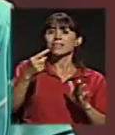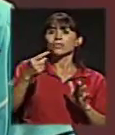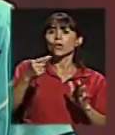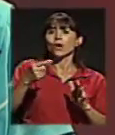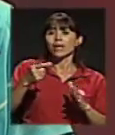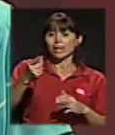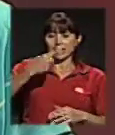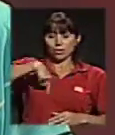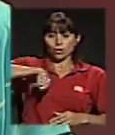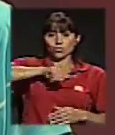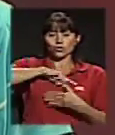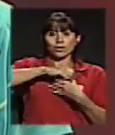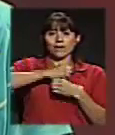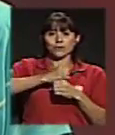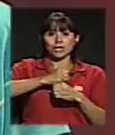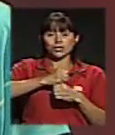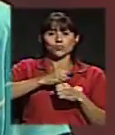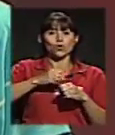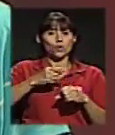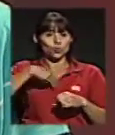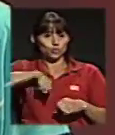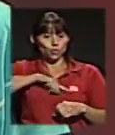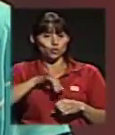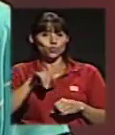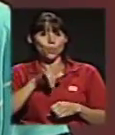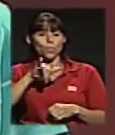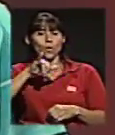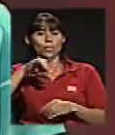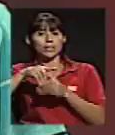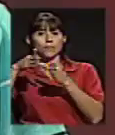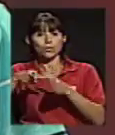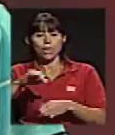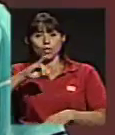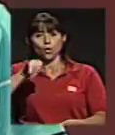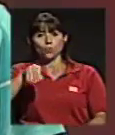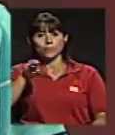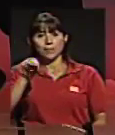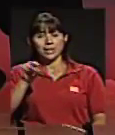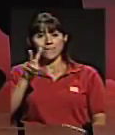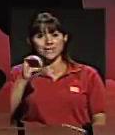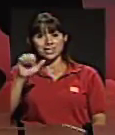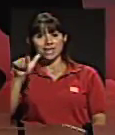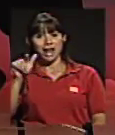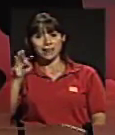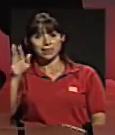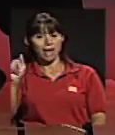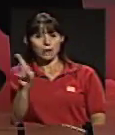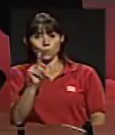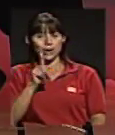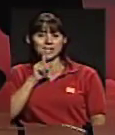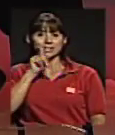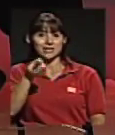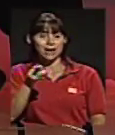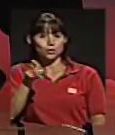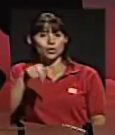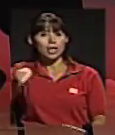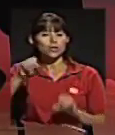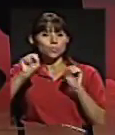tanto nosotros como José María Villalta, no era cierto y que éramos sujetos de una demanda